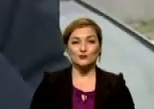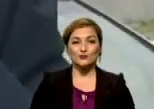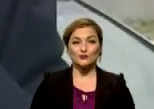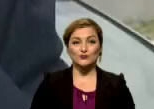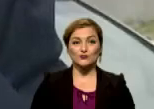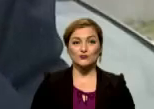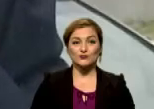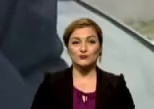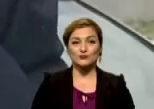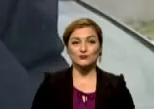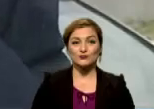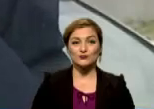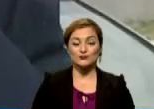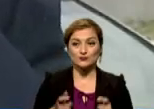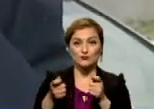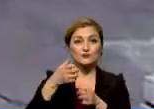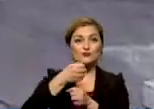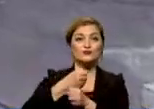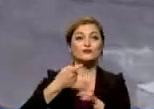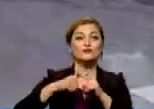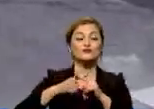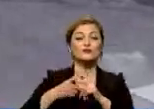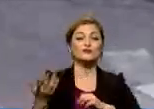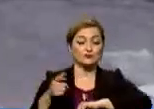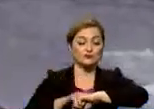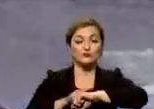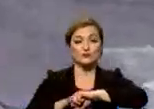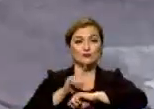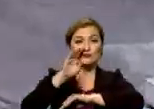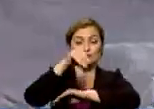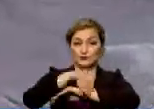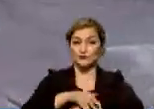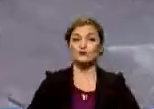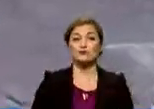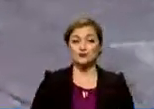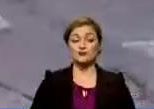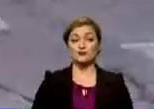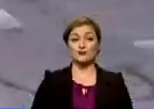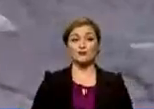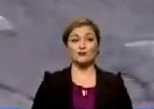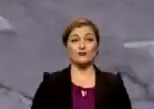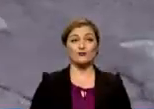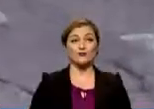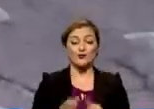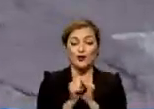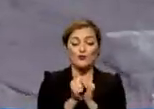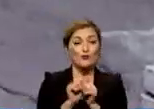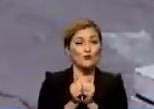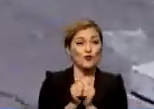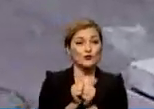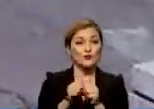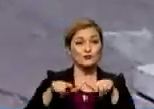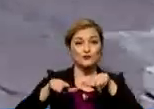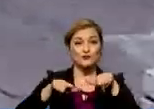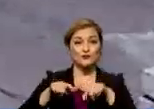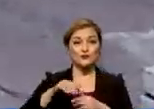el operativo de seguridad comenzará a partir de las 16:00 en este escenario deportivo. Sin embargo, ya